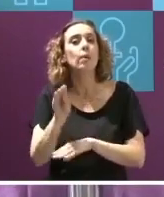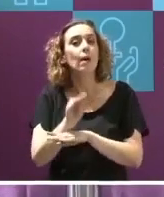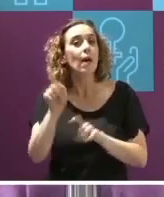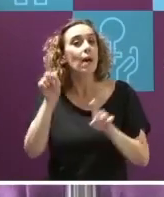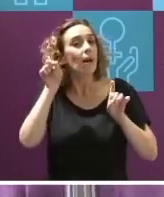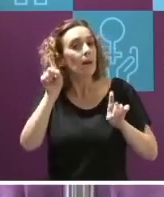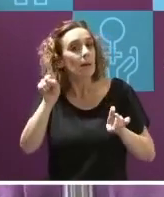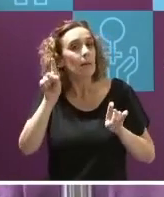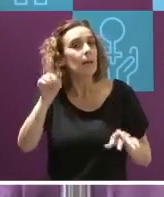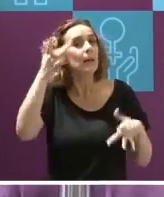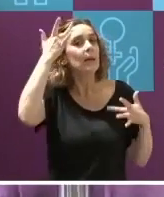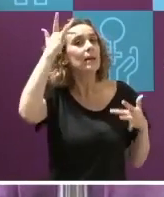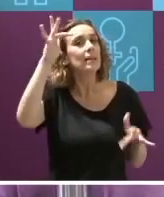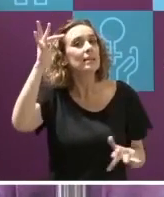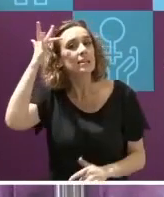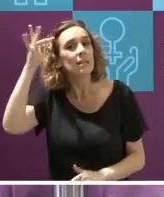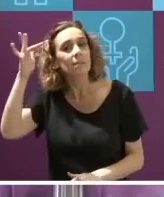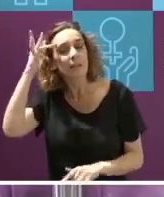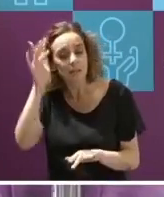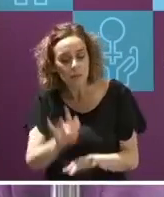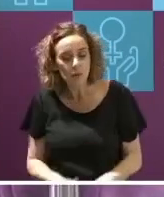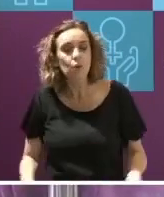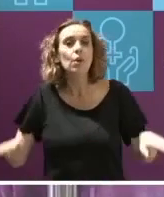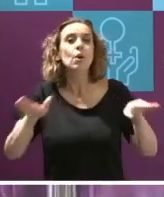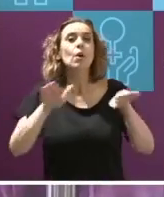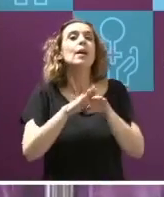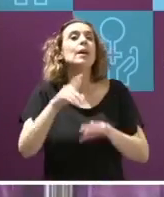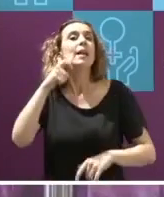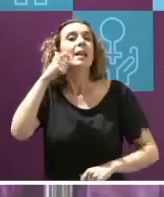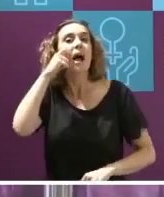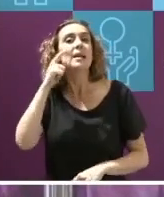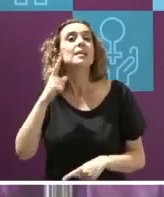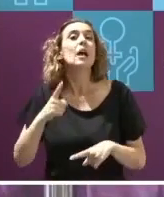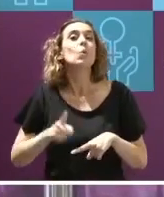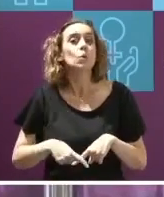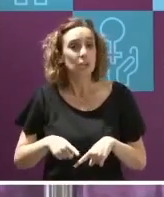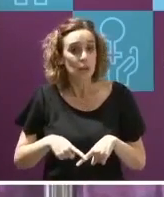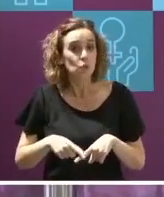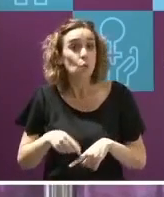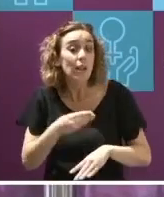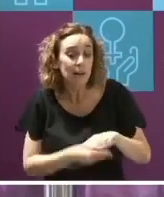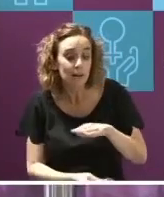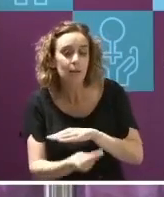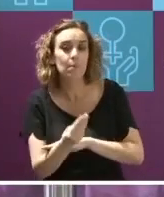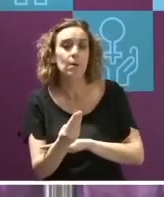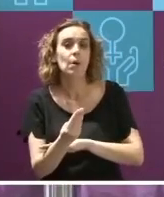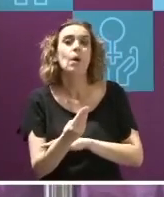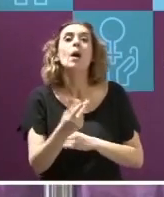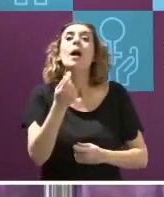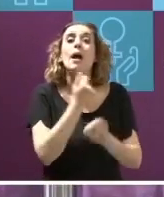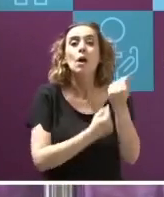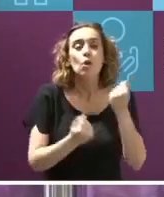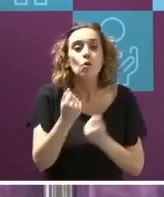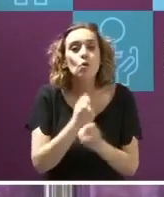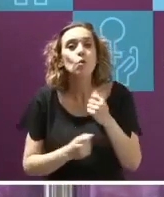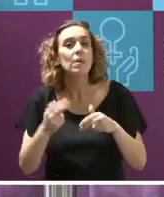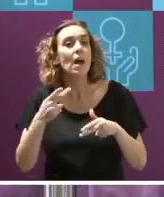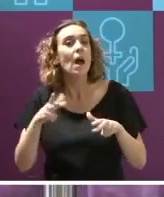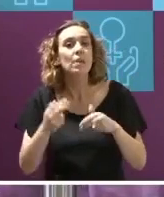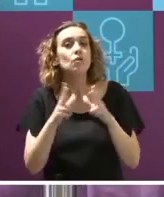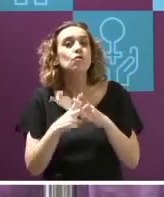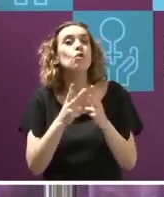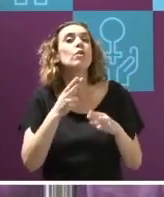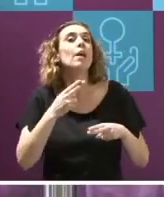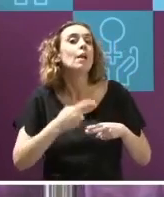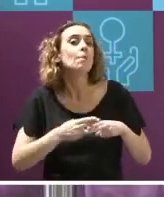y la sensibilización en igualdad y la salud sexual y reproductiva, la autonomía económica, social y política de las mujeres